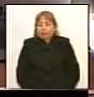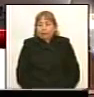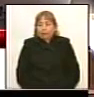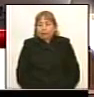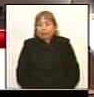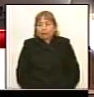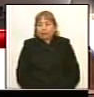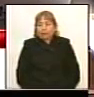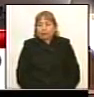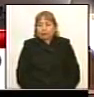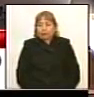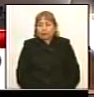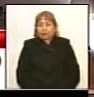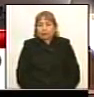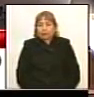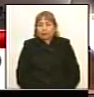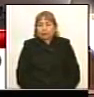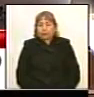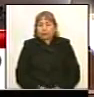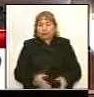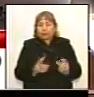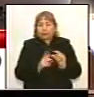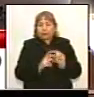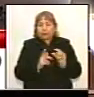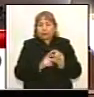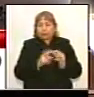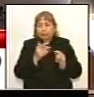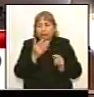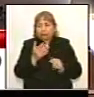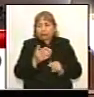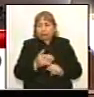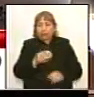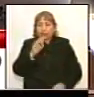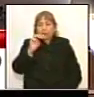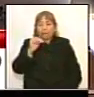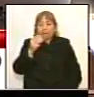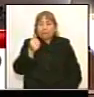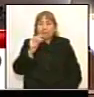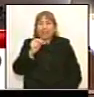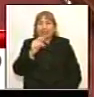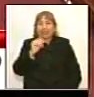Tiene la palabra el congresista Matilla.